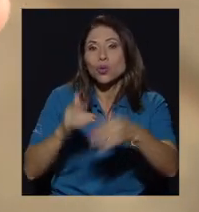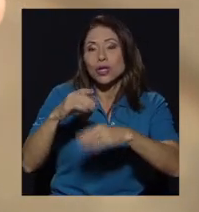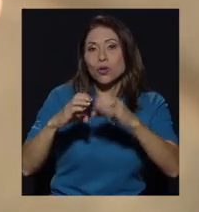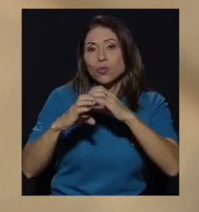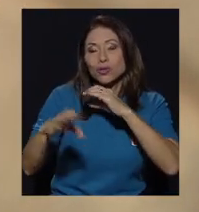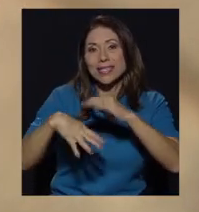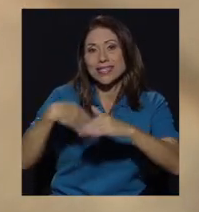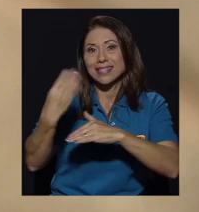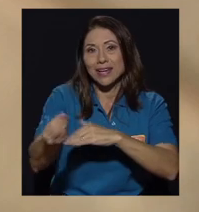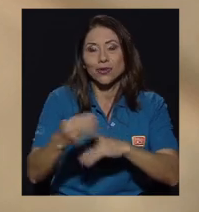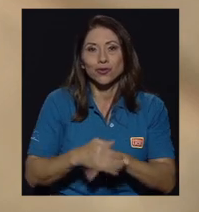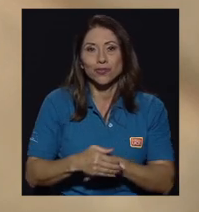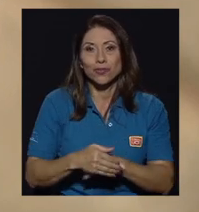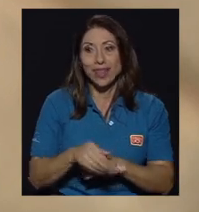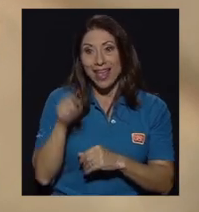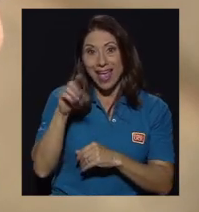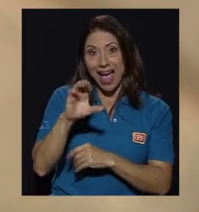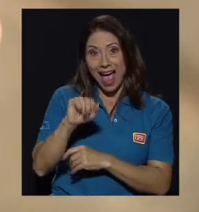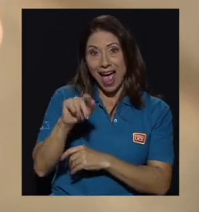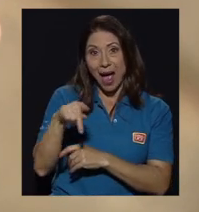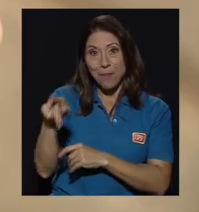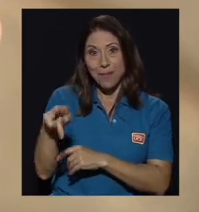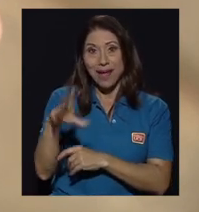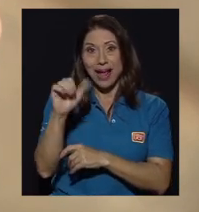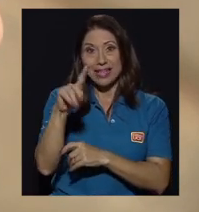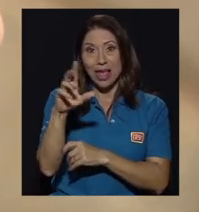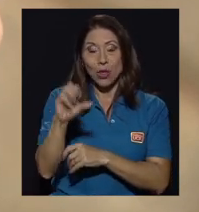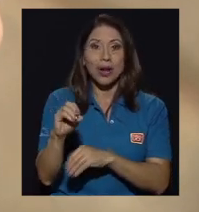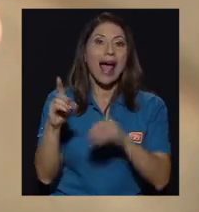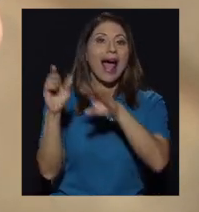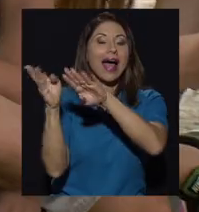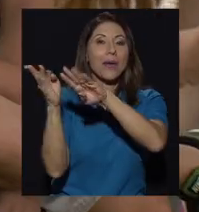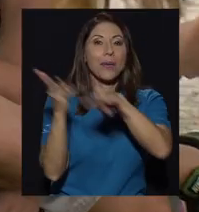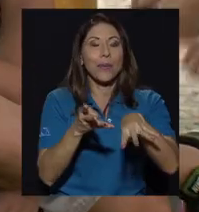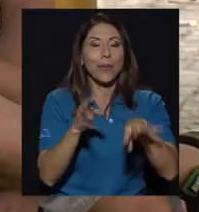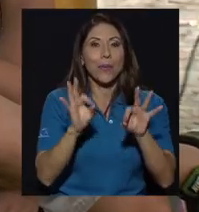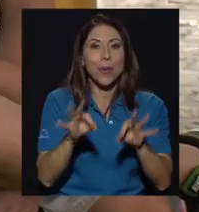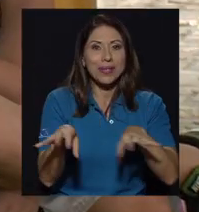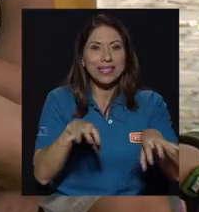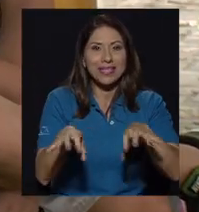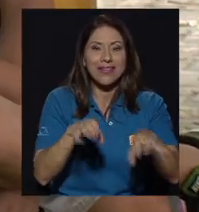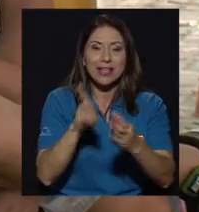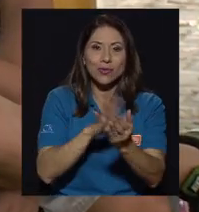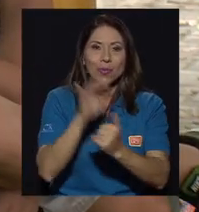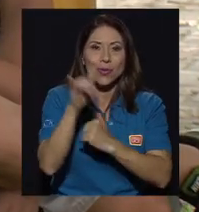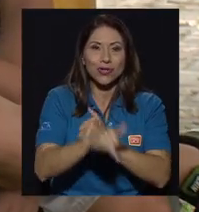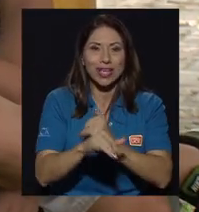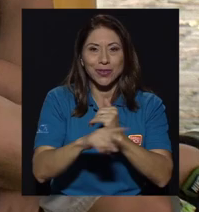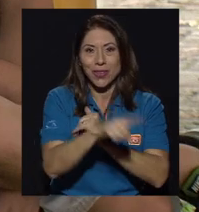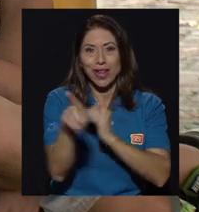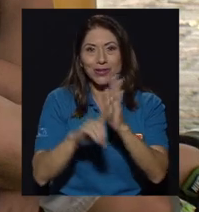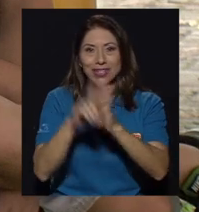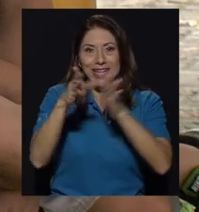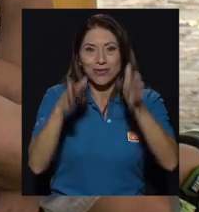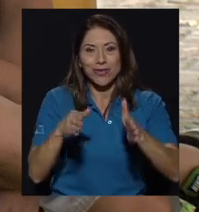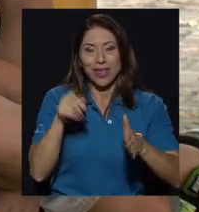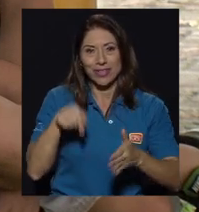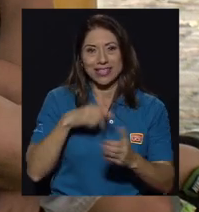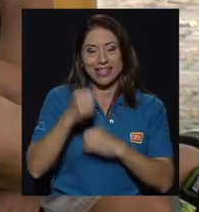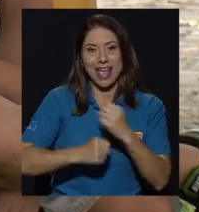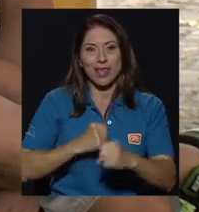la universidad. Hacer de la cazadora una aplicación móvil más interactiva es uno de los proyectos de sus desarrolladores para este